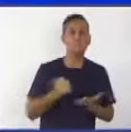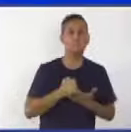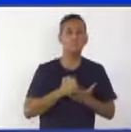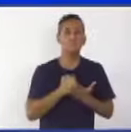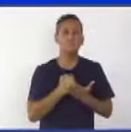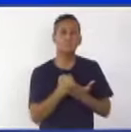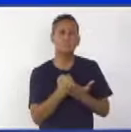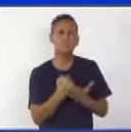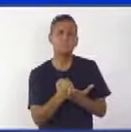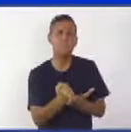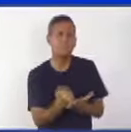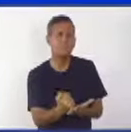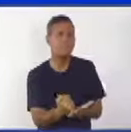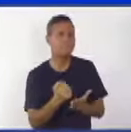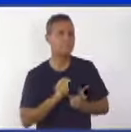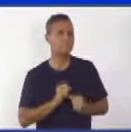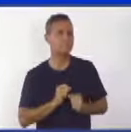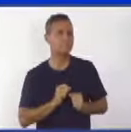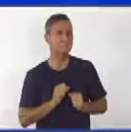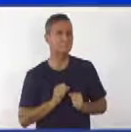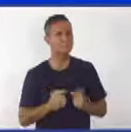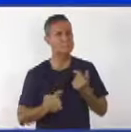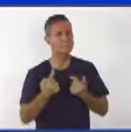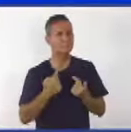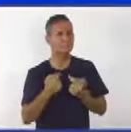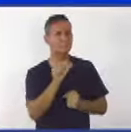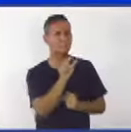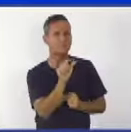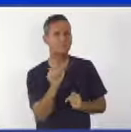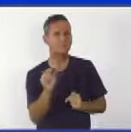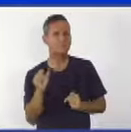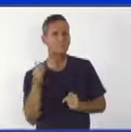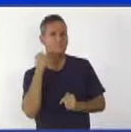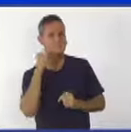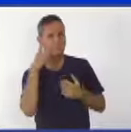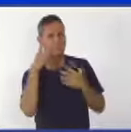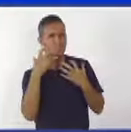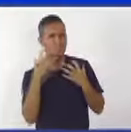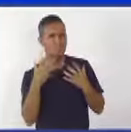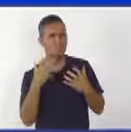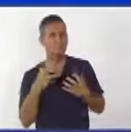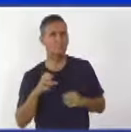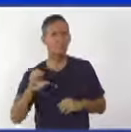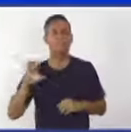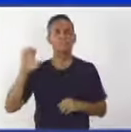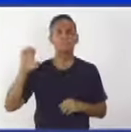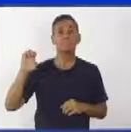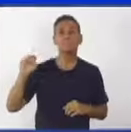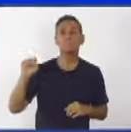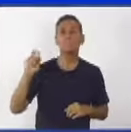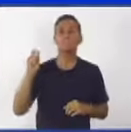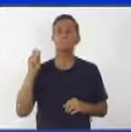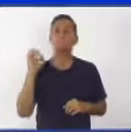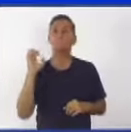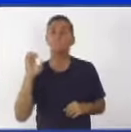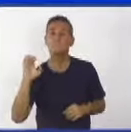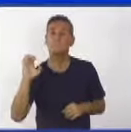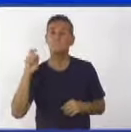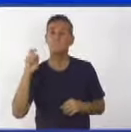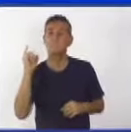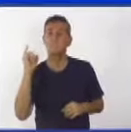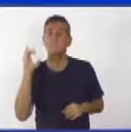y que se apoyen por supuesto en algunas palabras claves de este estético